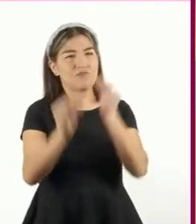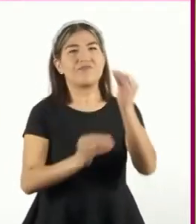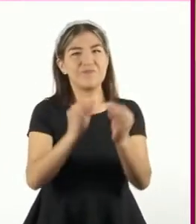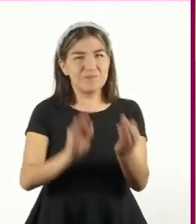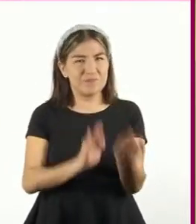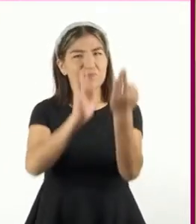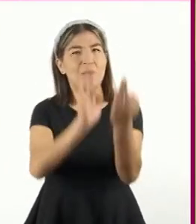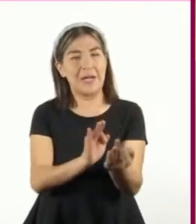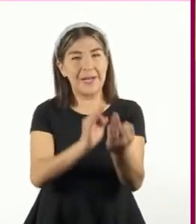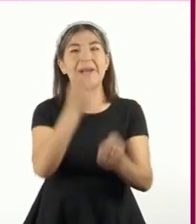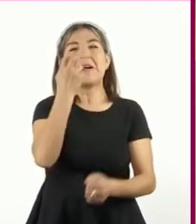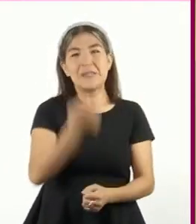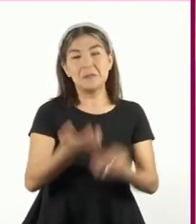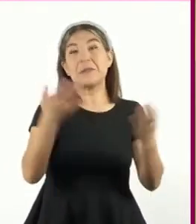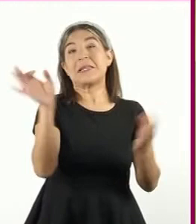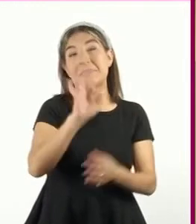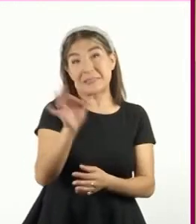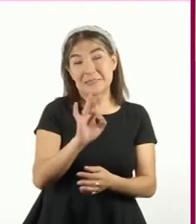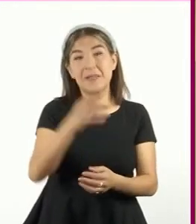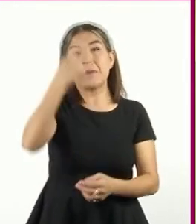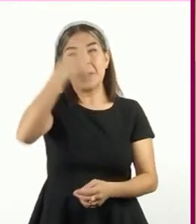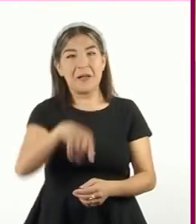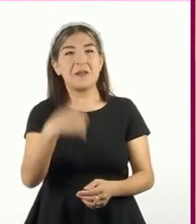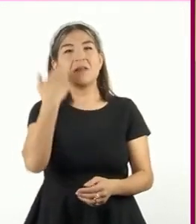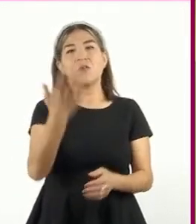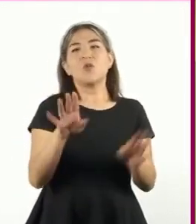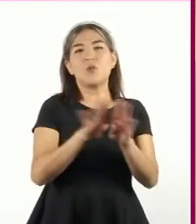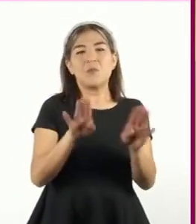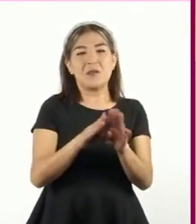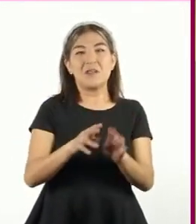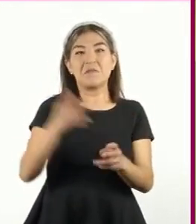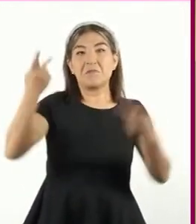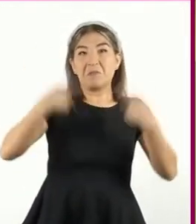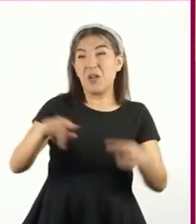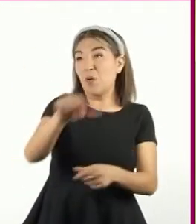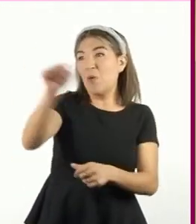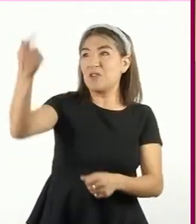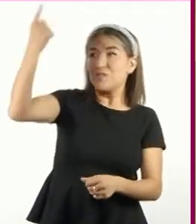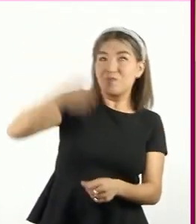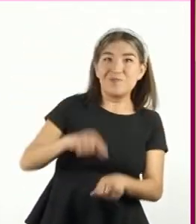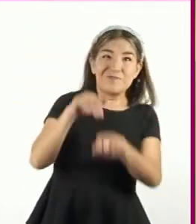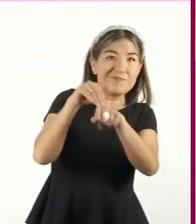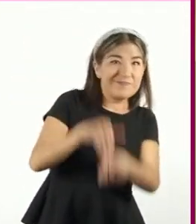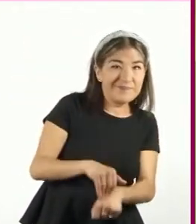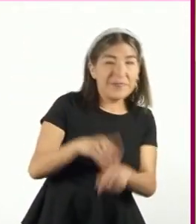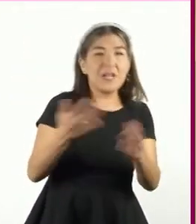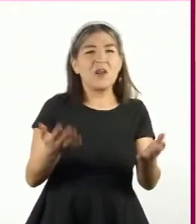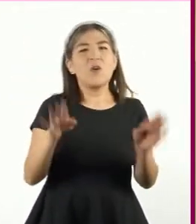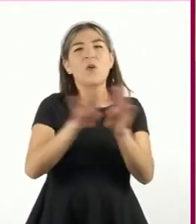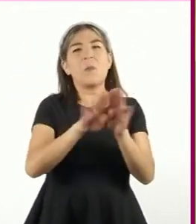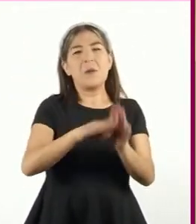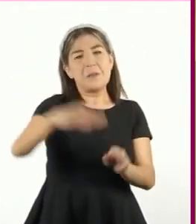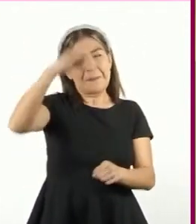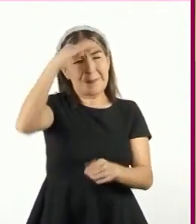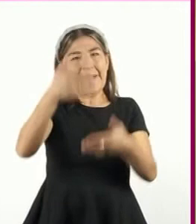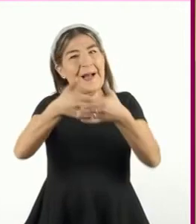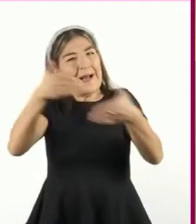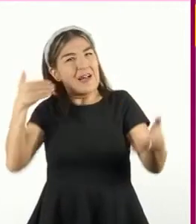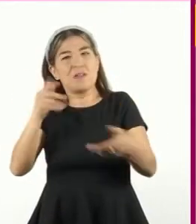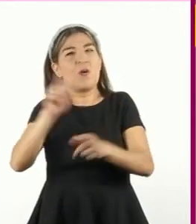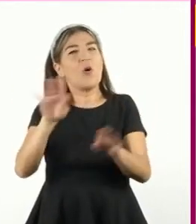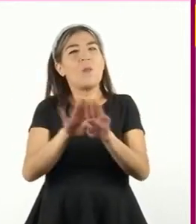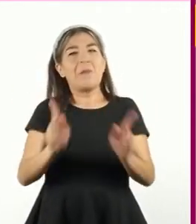situación, ya sea porque quiere hacerlo, por presión de terceras personas o por no reflexionar antes de